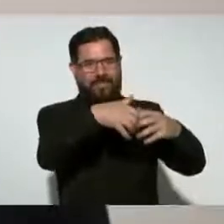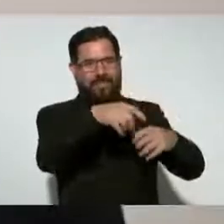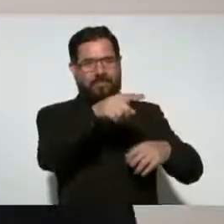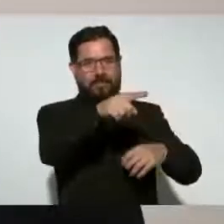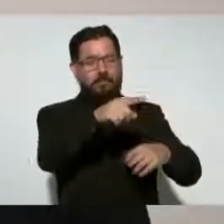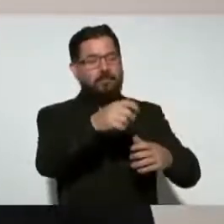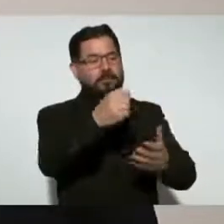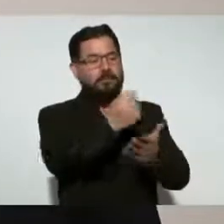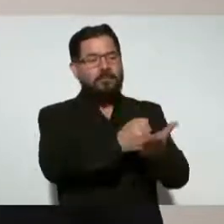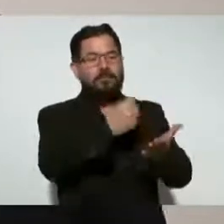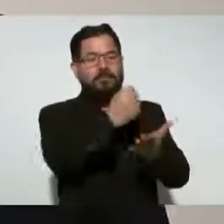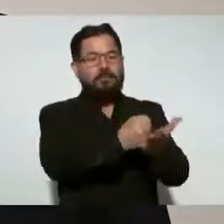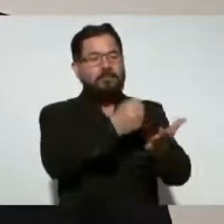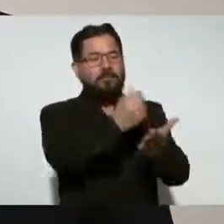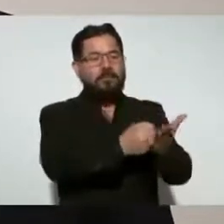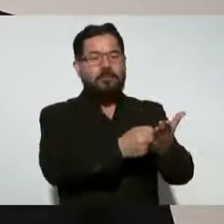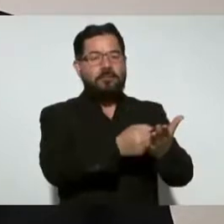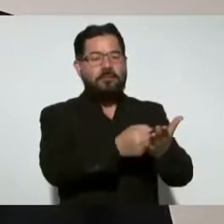para que no